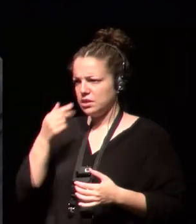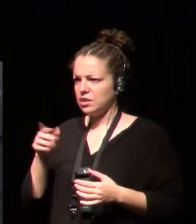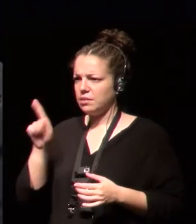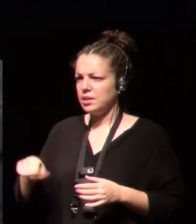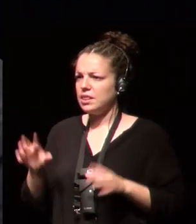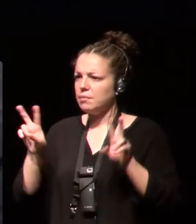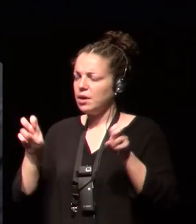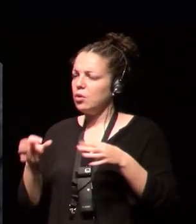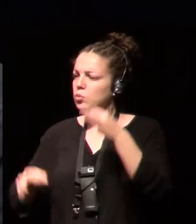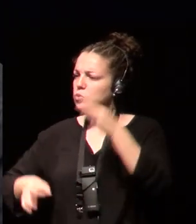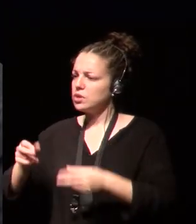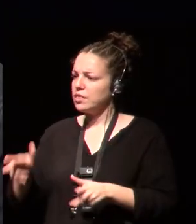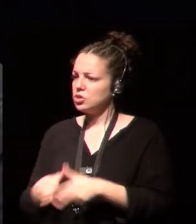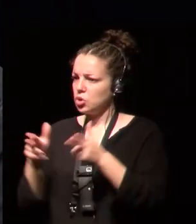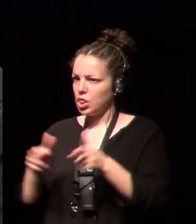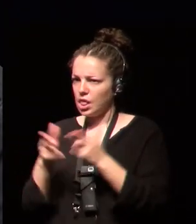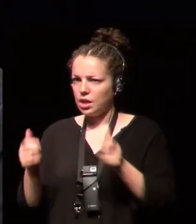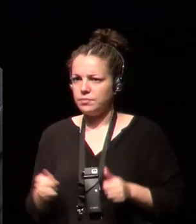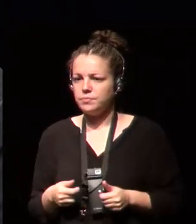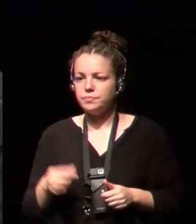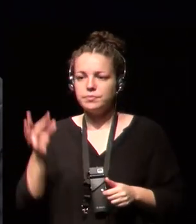¿Nos vamos a tomar café o hay alguna preguntita más?